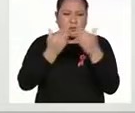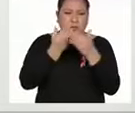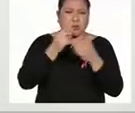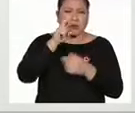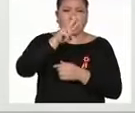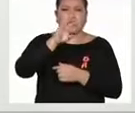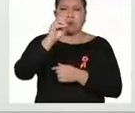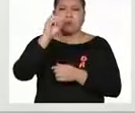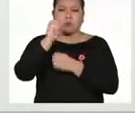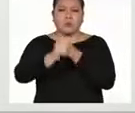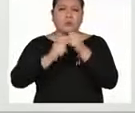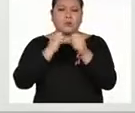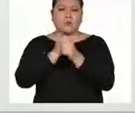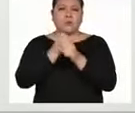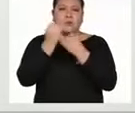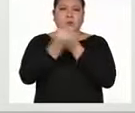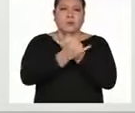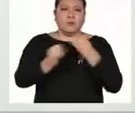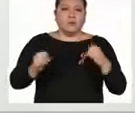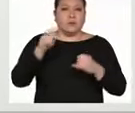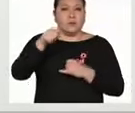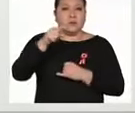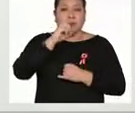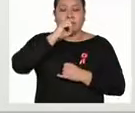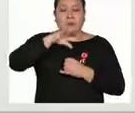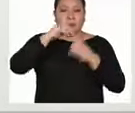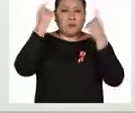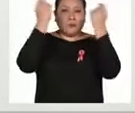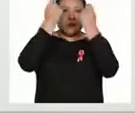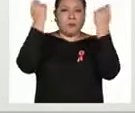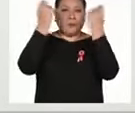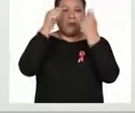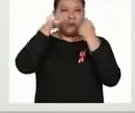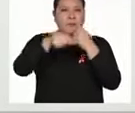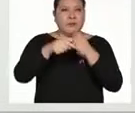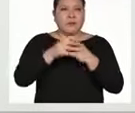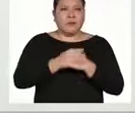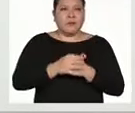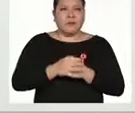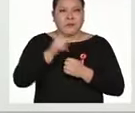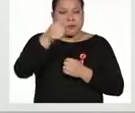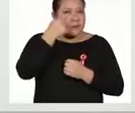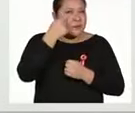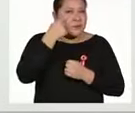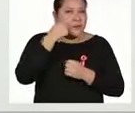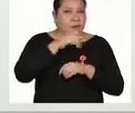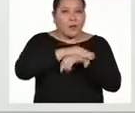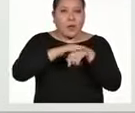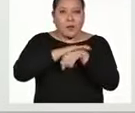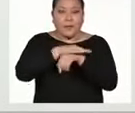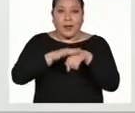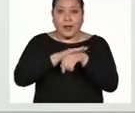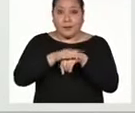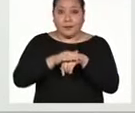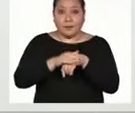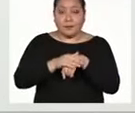independencia. Ya que mencionaste el aniversario que se acerca, ¿ya conoces del plan Perú rumbo al